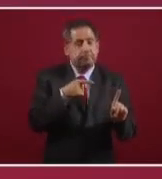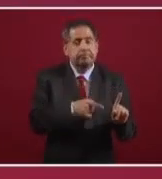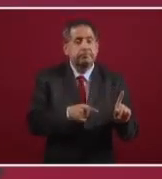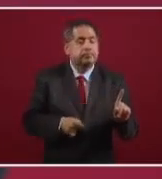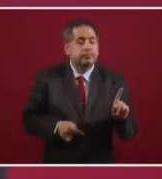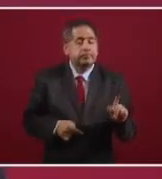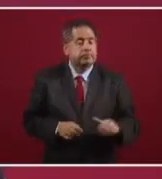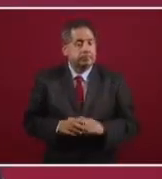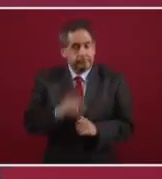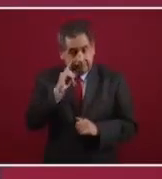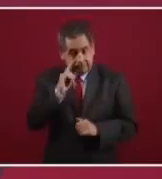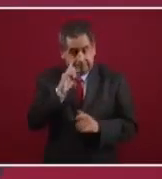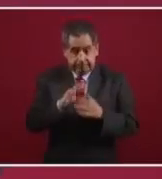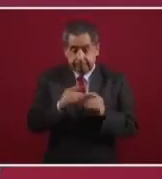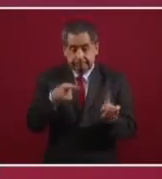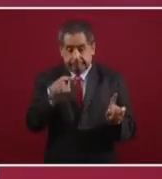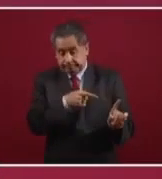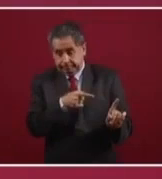pero